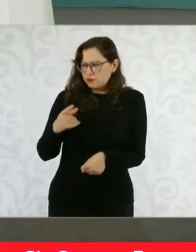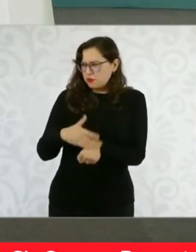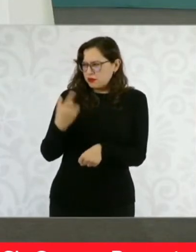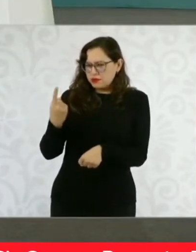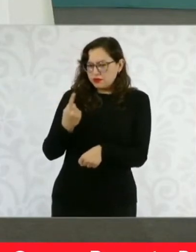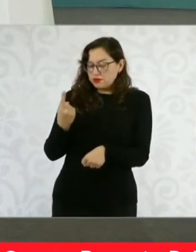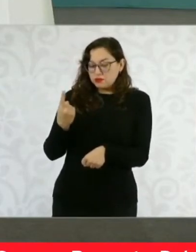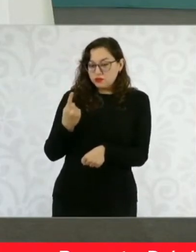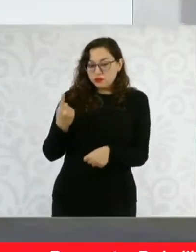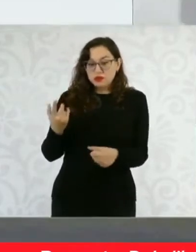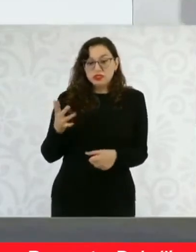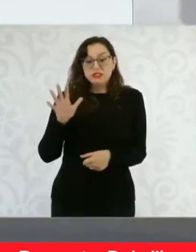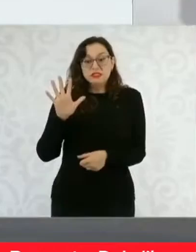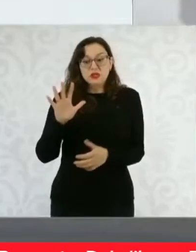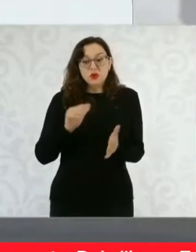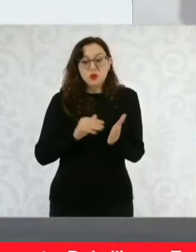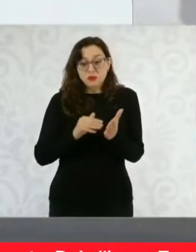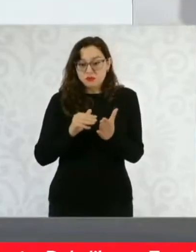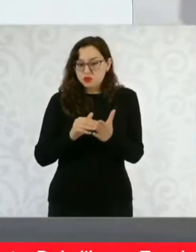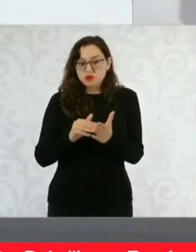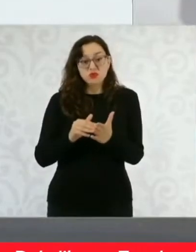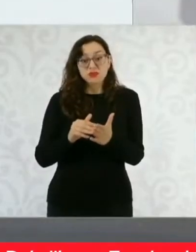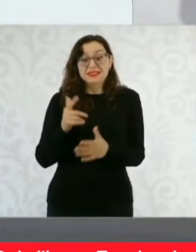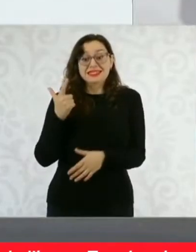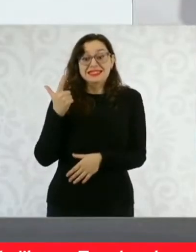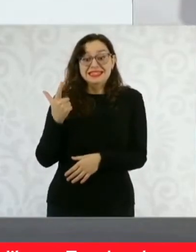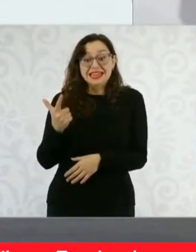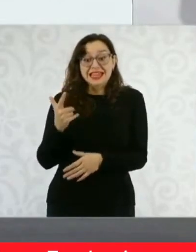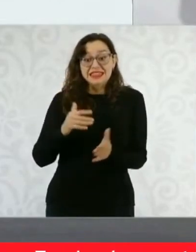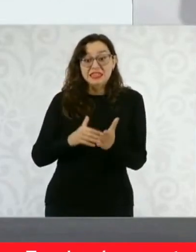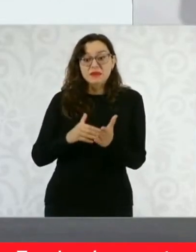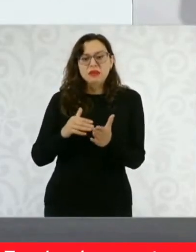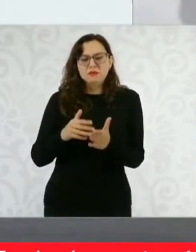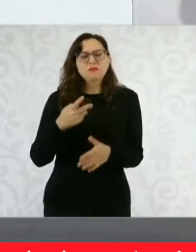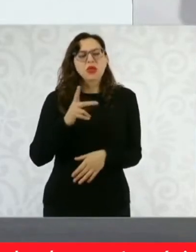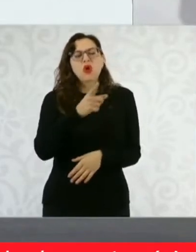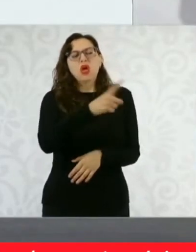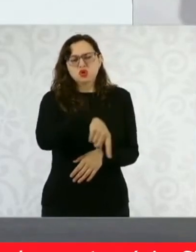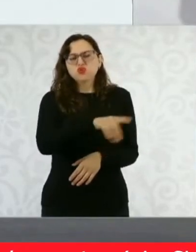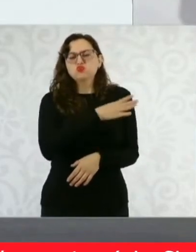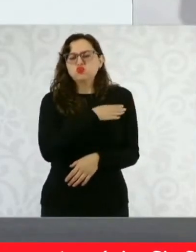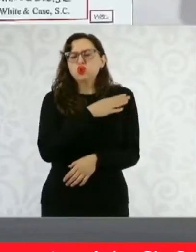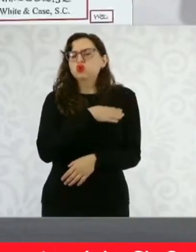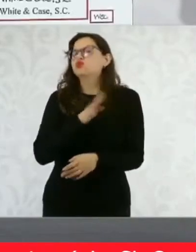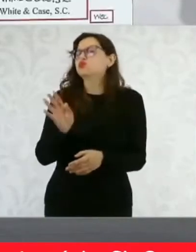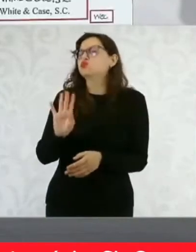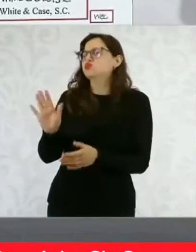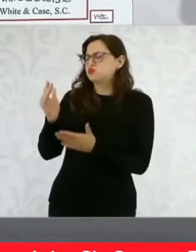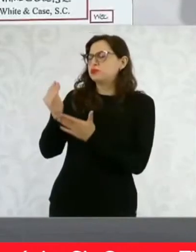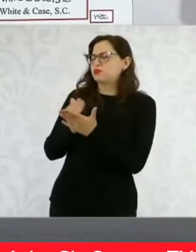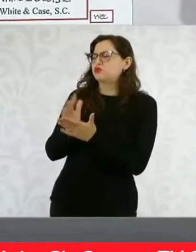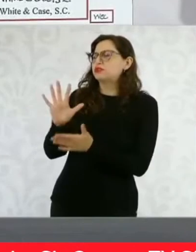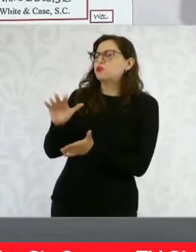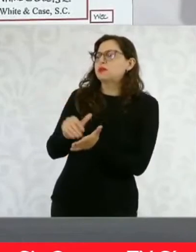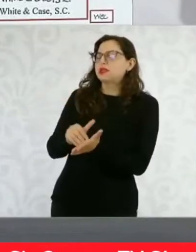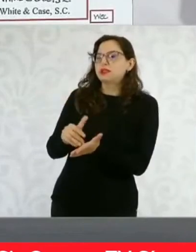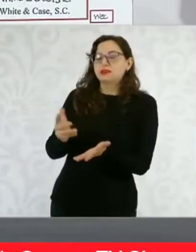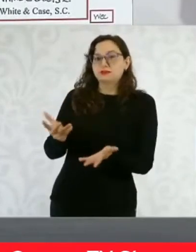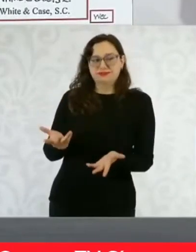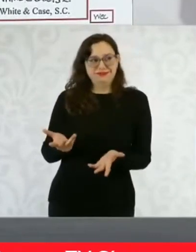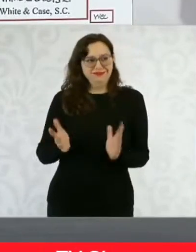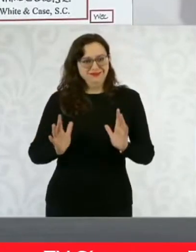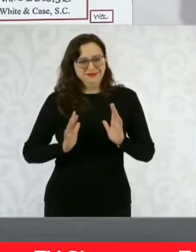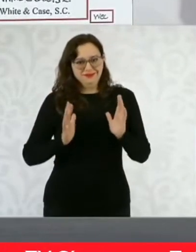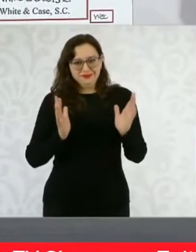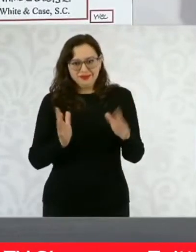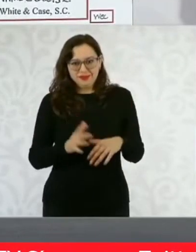millones. No era de 5,000, eran como de 7,000, pero hicieron una rebajita, la dejaron en 5,000. Este